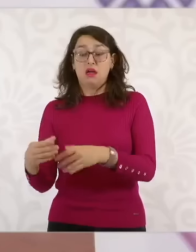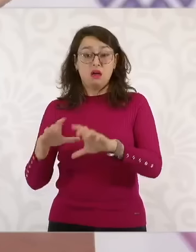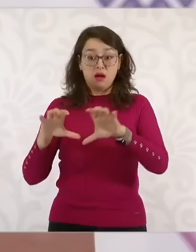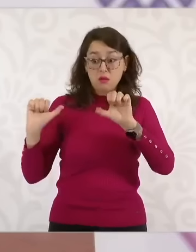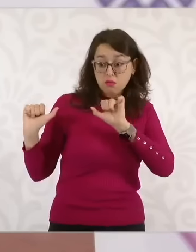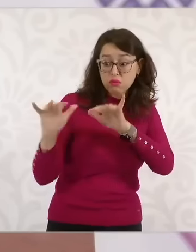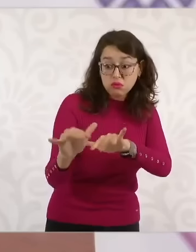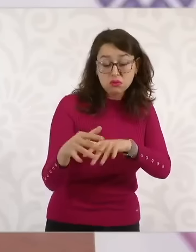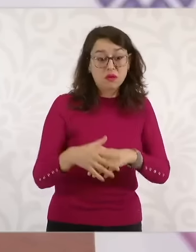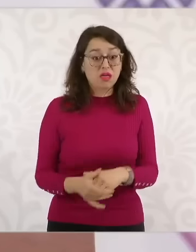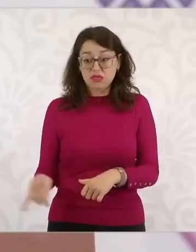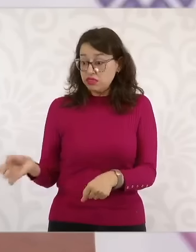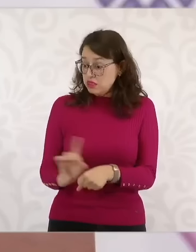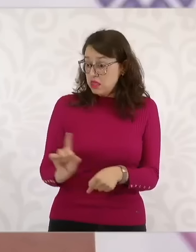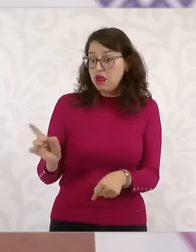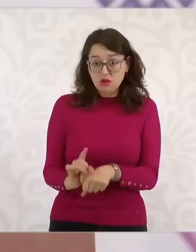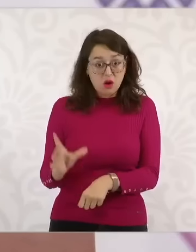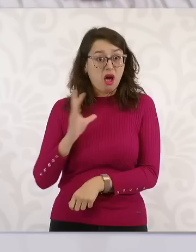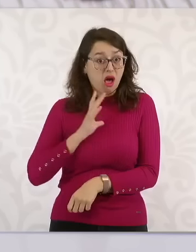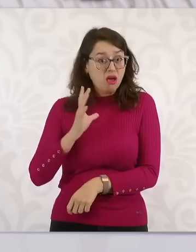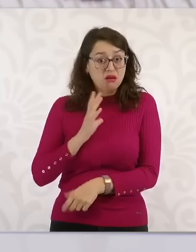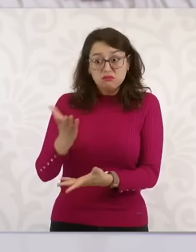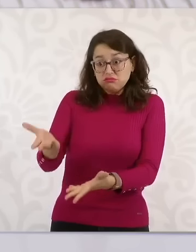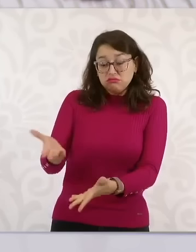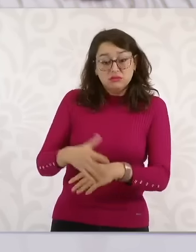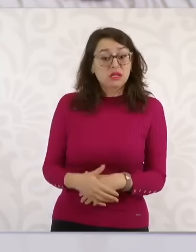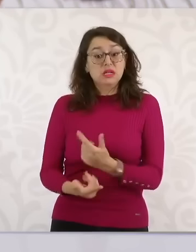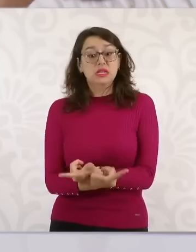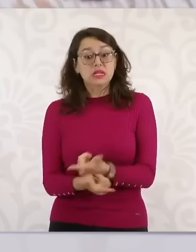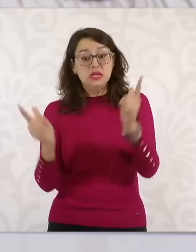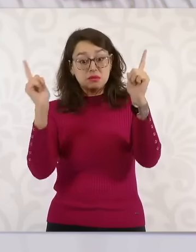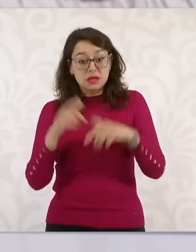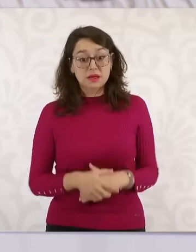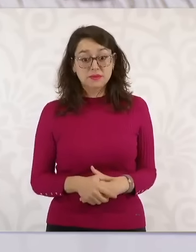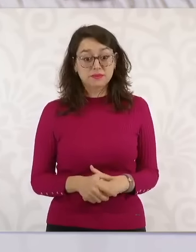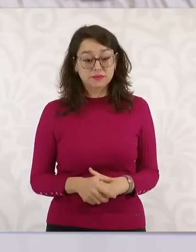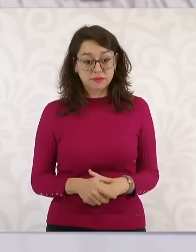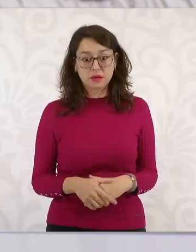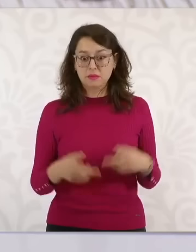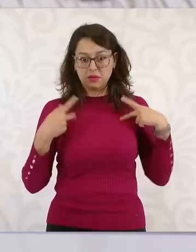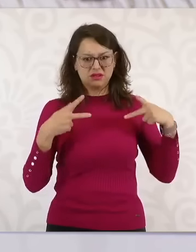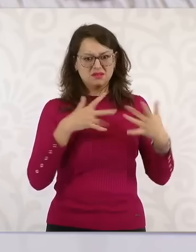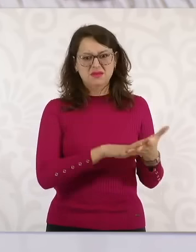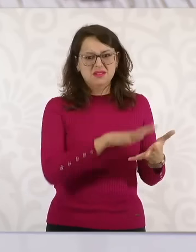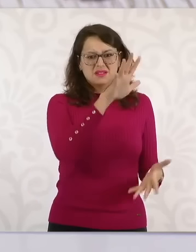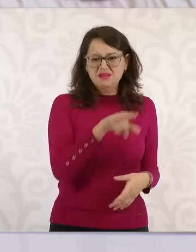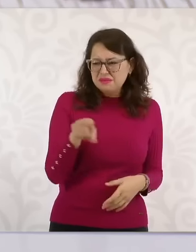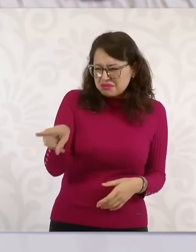hay movilizaciones todos los días, por todos lados. Hasta la gente dice, oigan, ya quiten esa movilización.